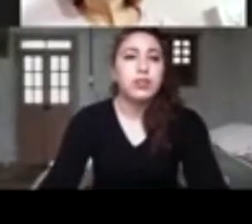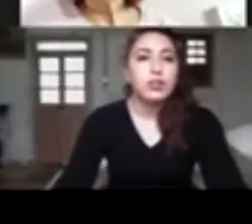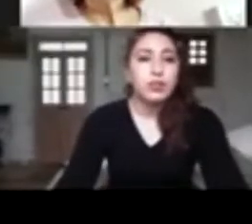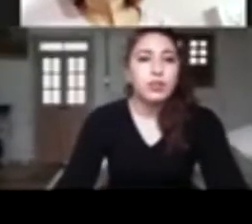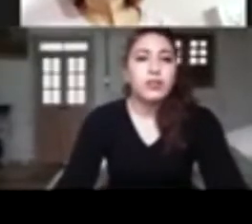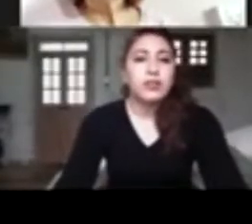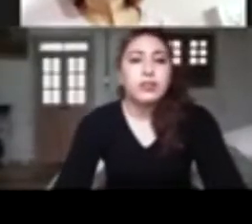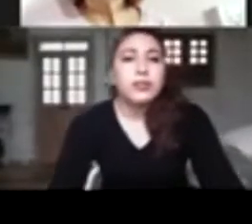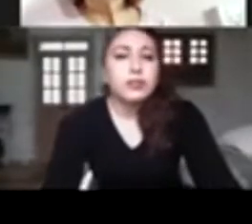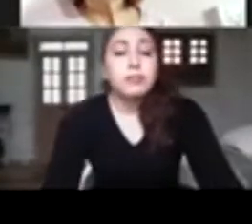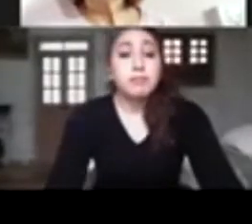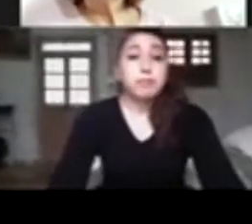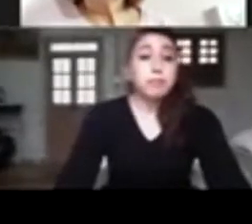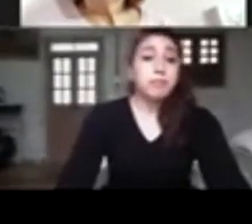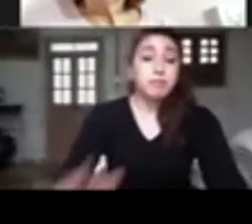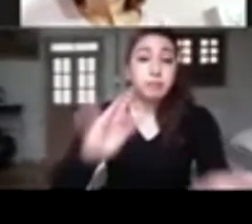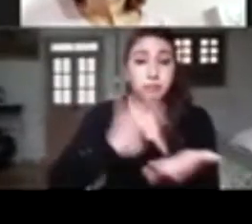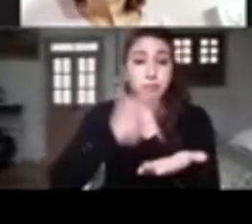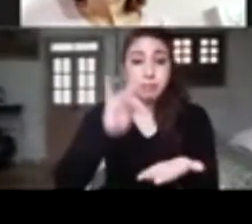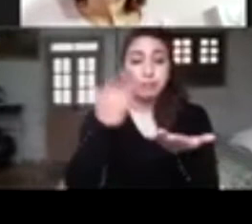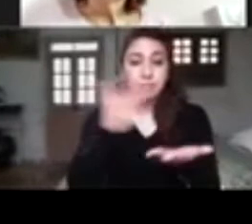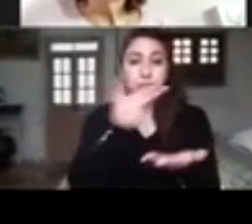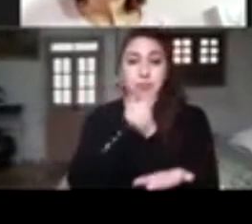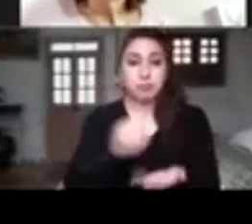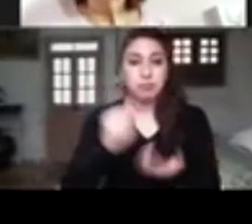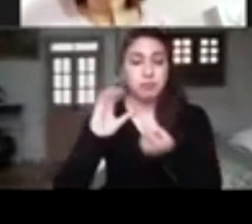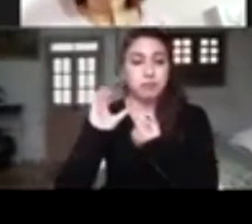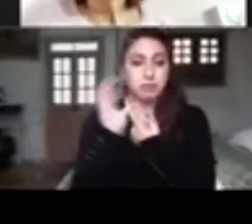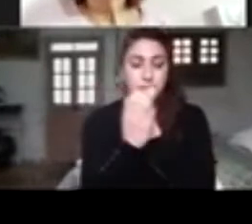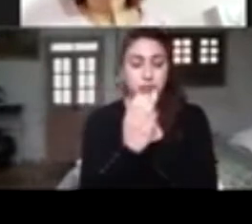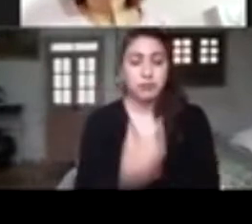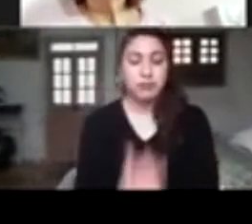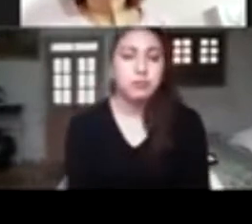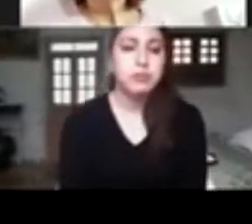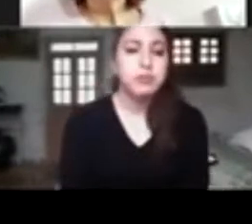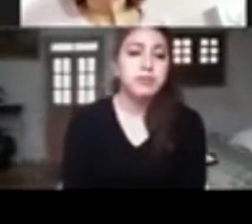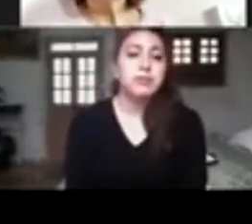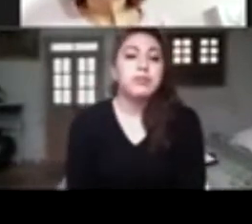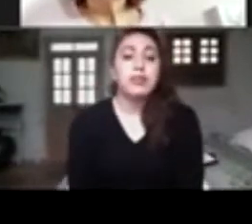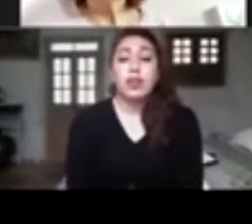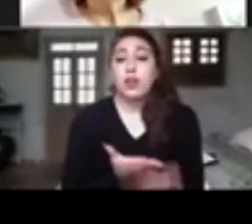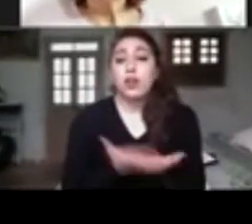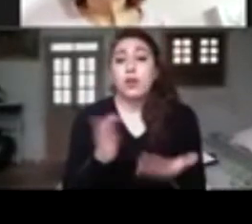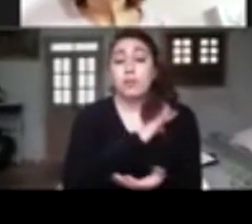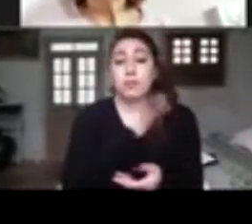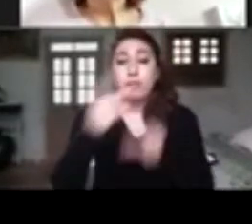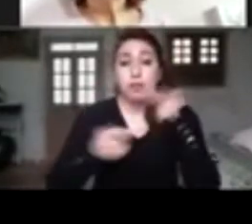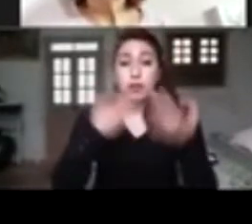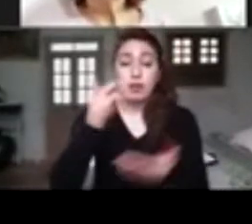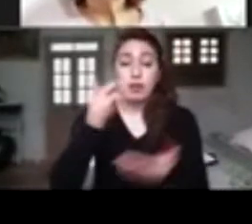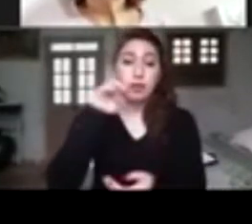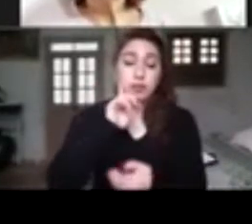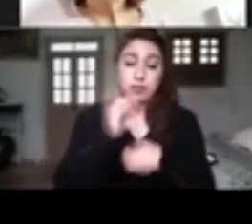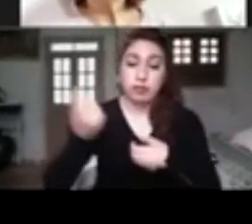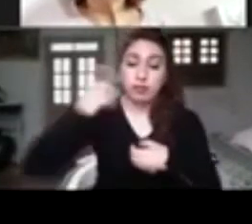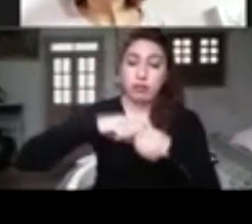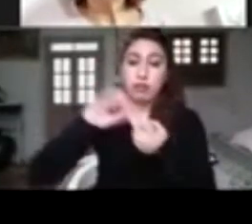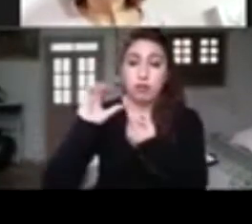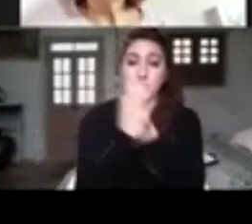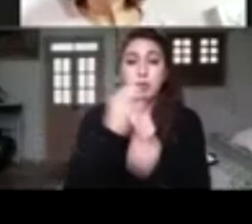Muchas gracias, comisionado. Agradecemos sus palabras. Ahora es el turno de la comisionada María del Carmen Nava Polina para que nos dirija su